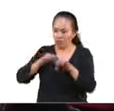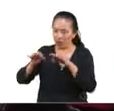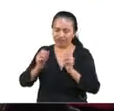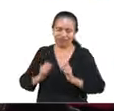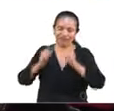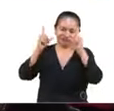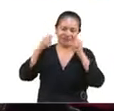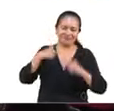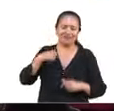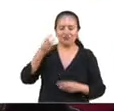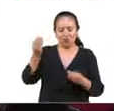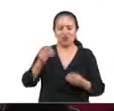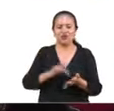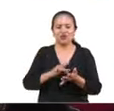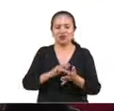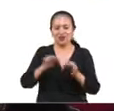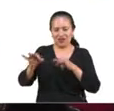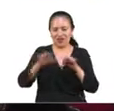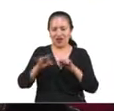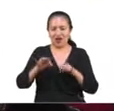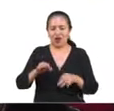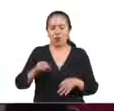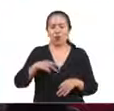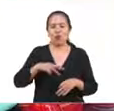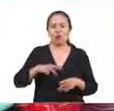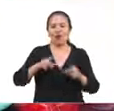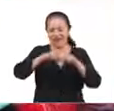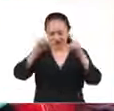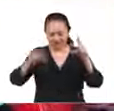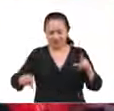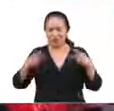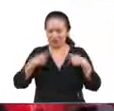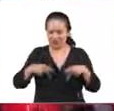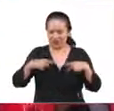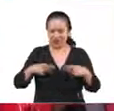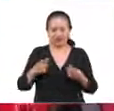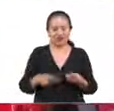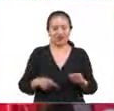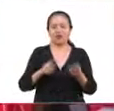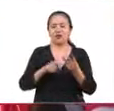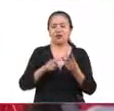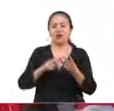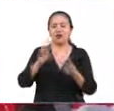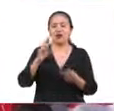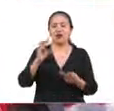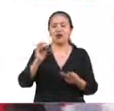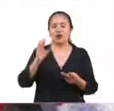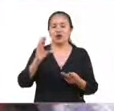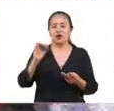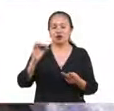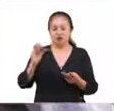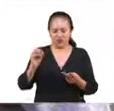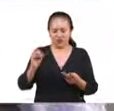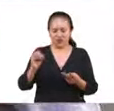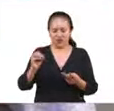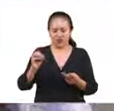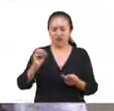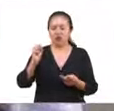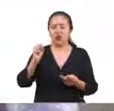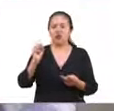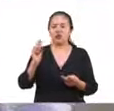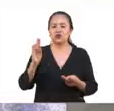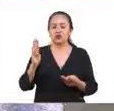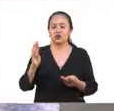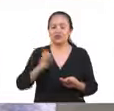Raúl, por el bien del pueblo de México. A Rocío García también, subsecretaria